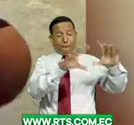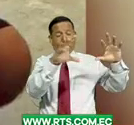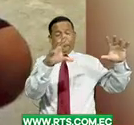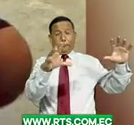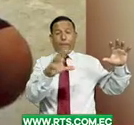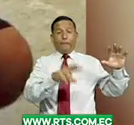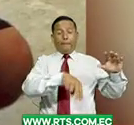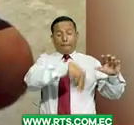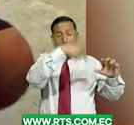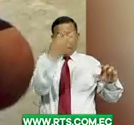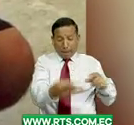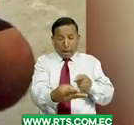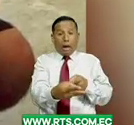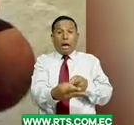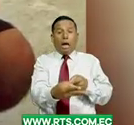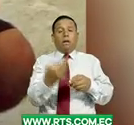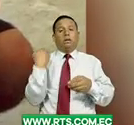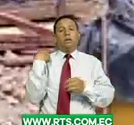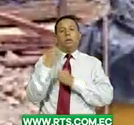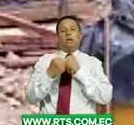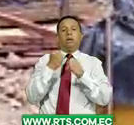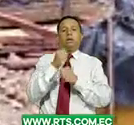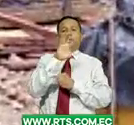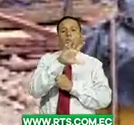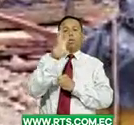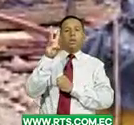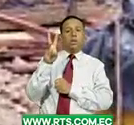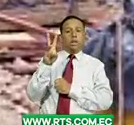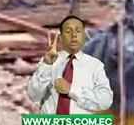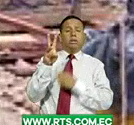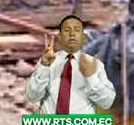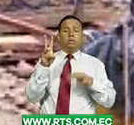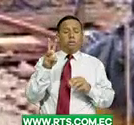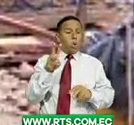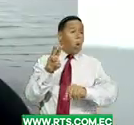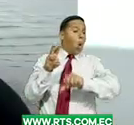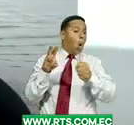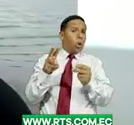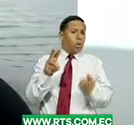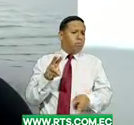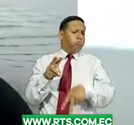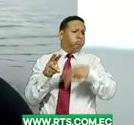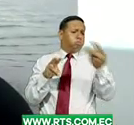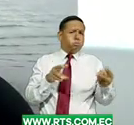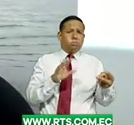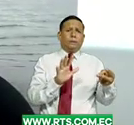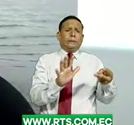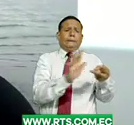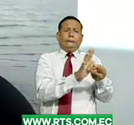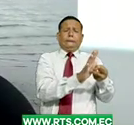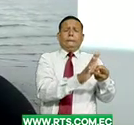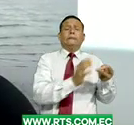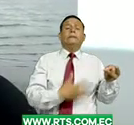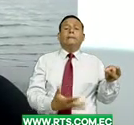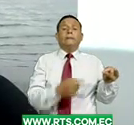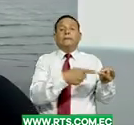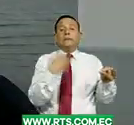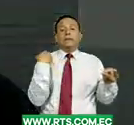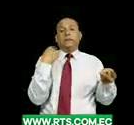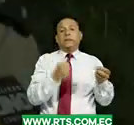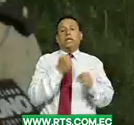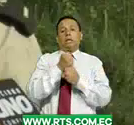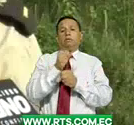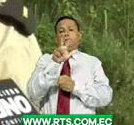Salazar Lavanda, de 56 años, y dejó parcialmente atrapado a Manuel Vicente Pintado Gavilanes, de